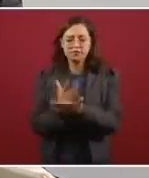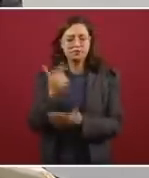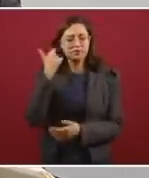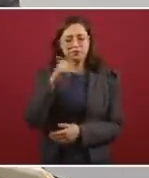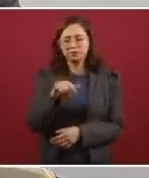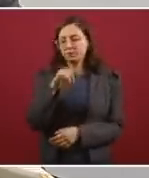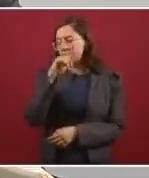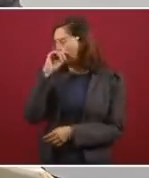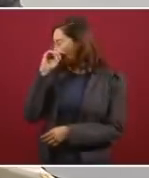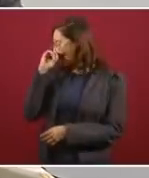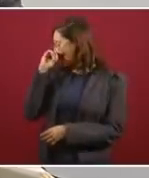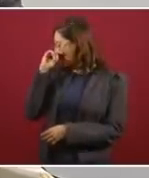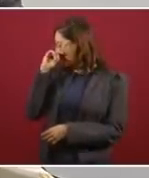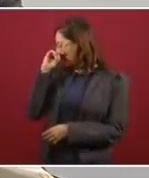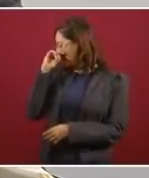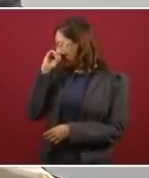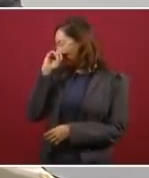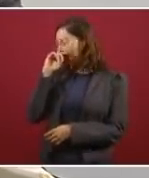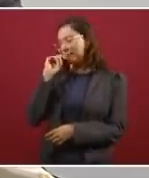el que